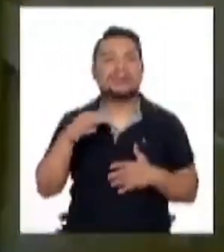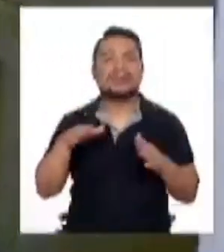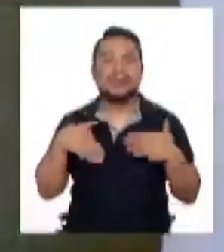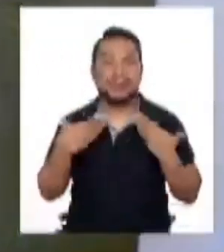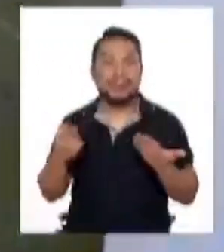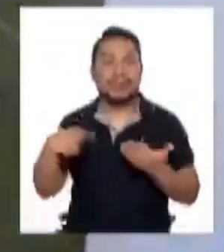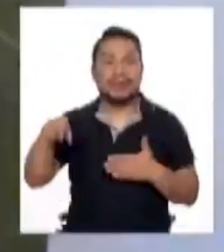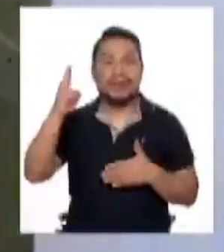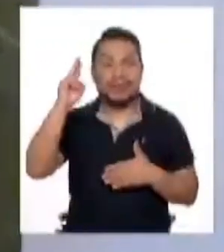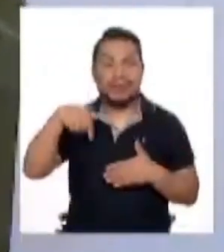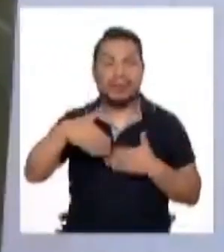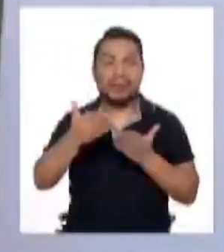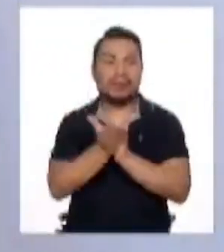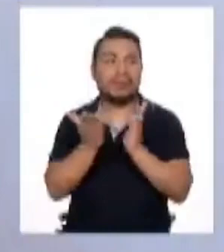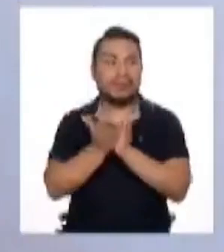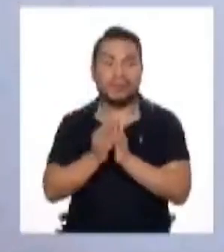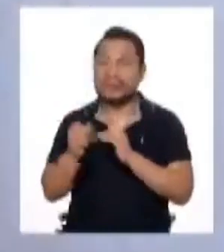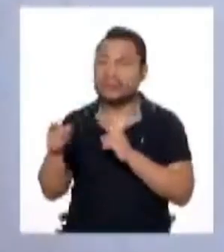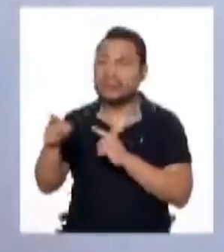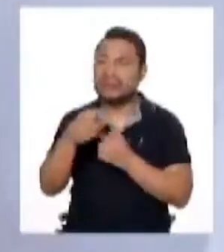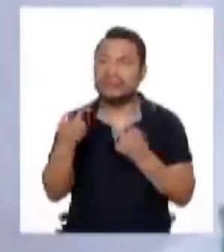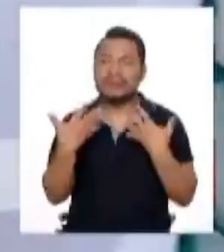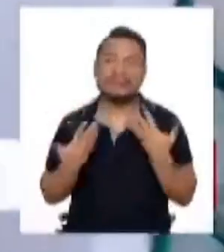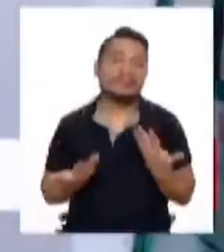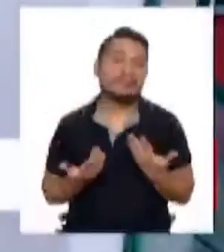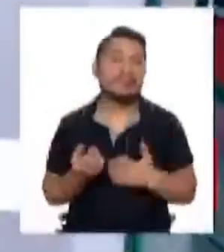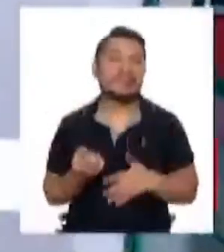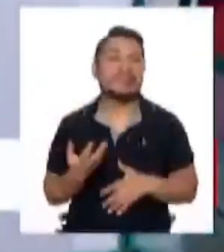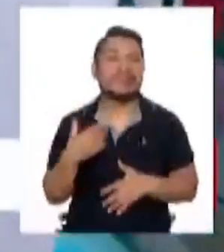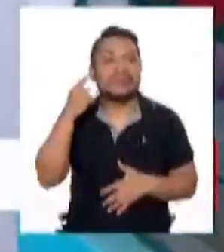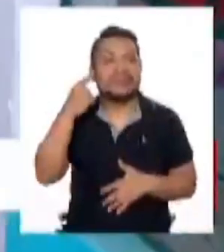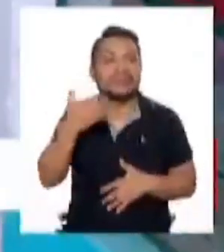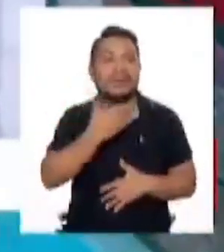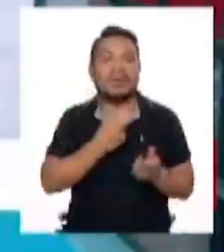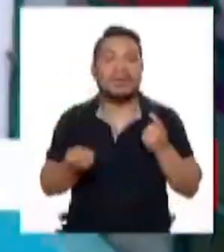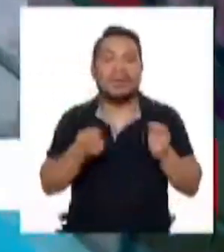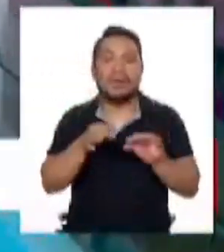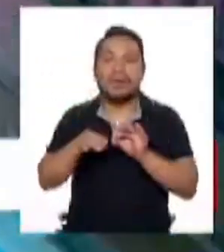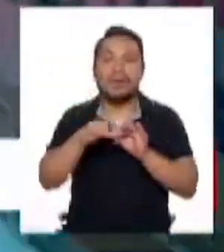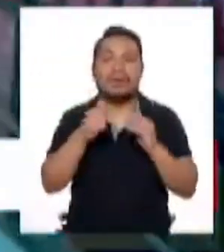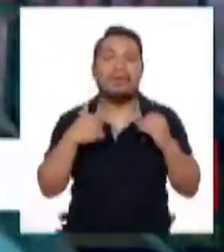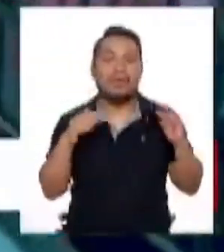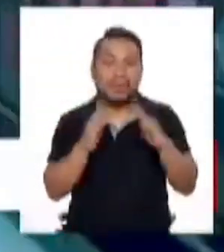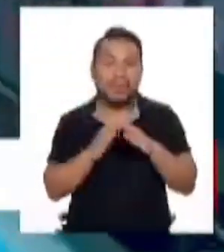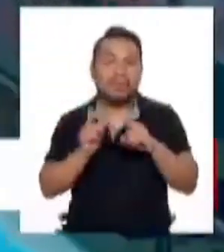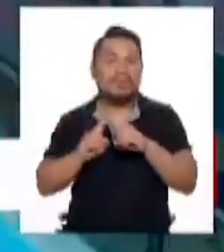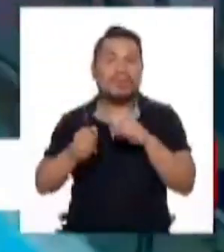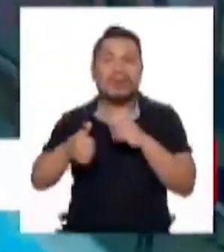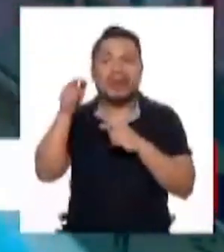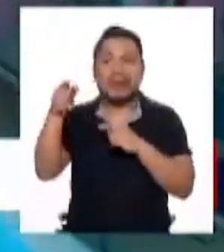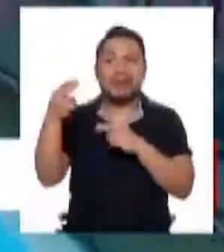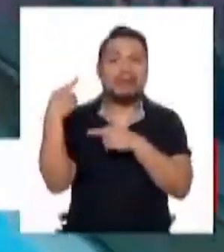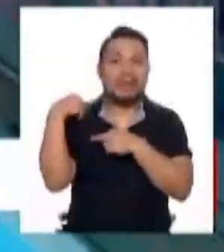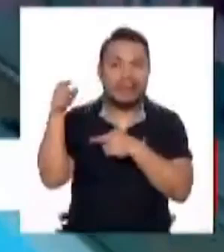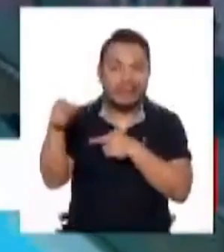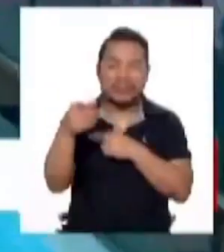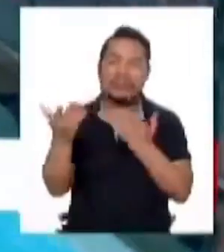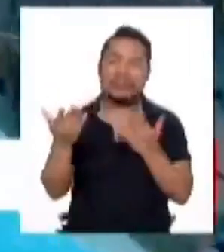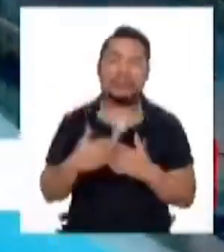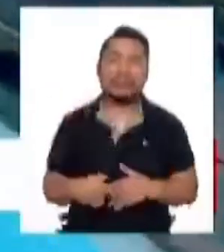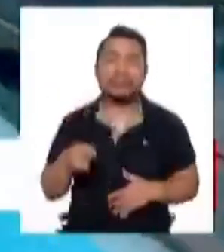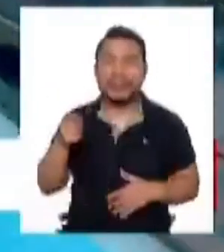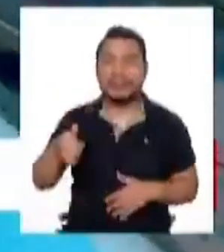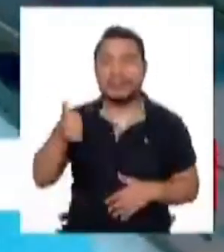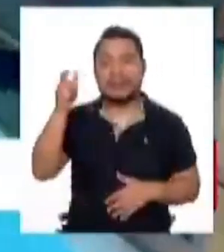los docentes de este centro educativo, que se amparan no solamente en el gobierno regional, en los municipios, en las distintas autoridades, entes que tienen que velar por